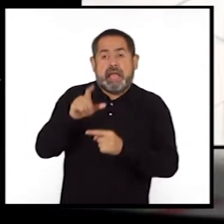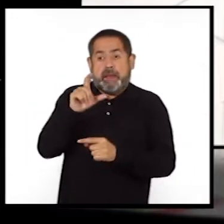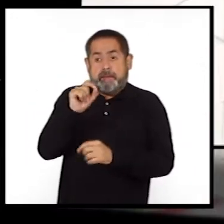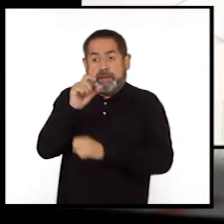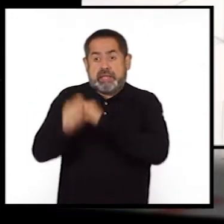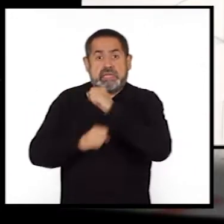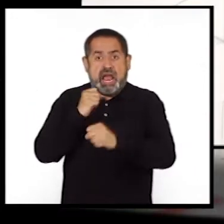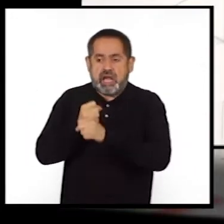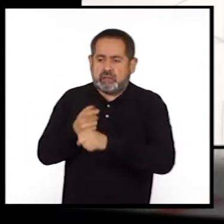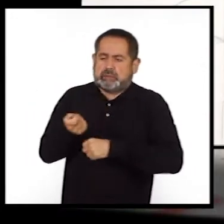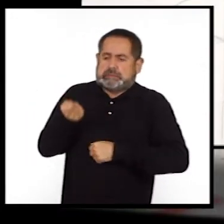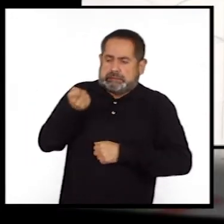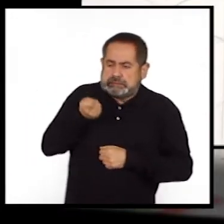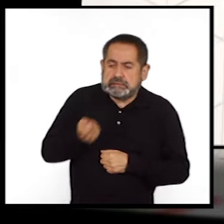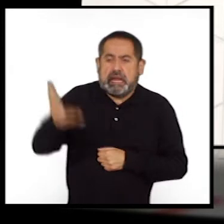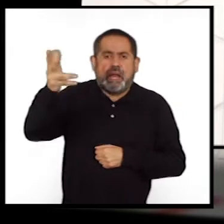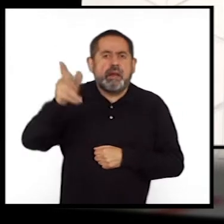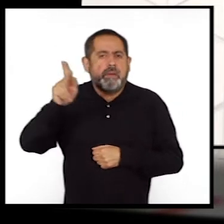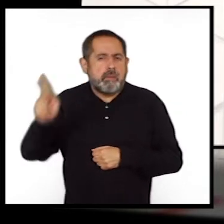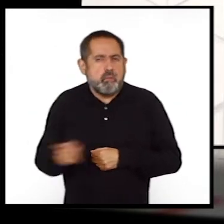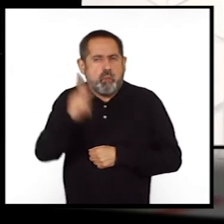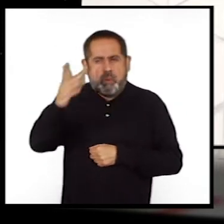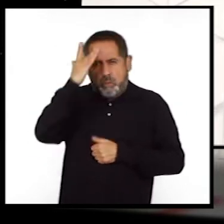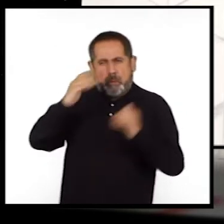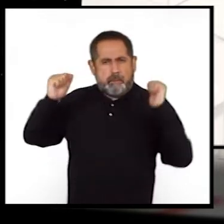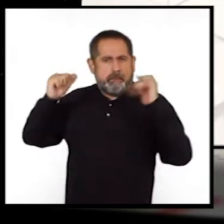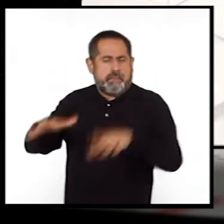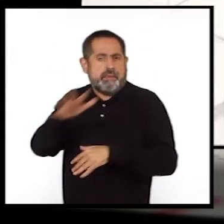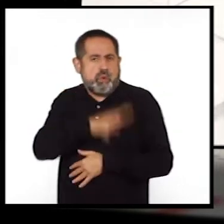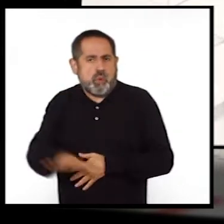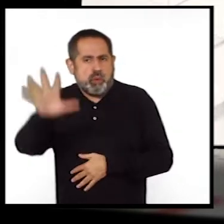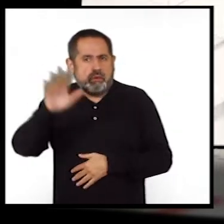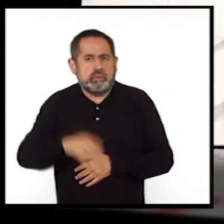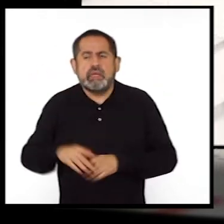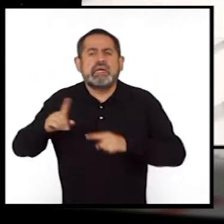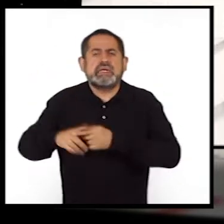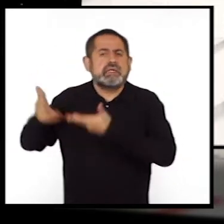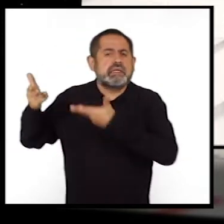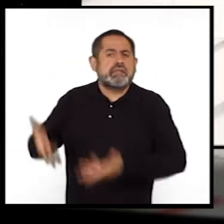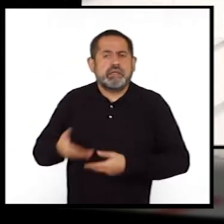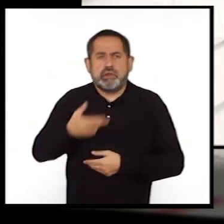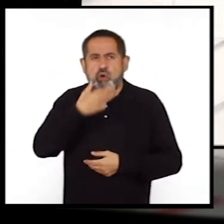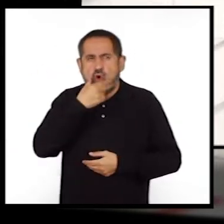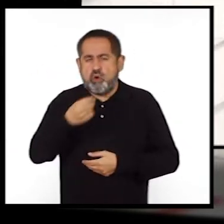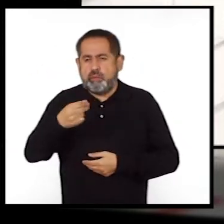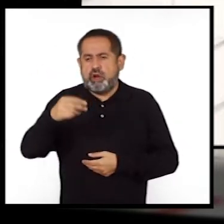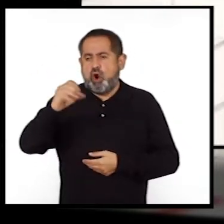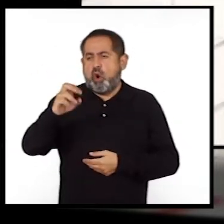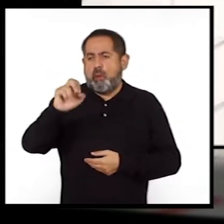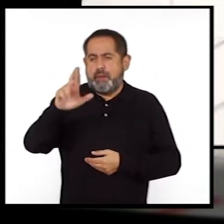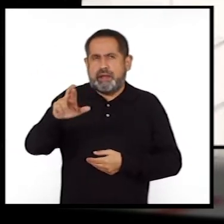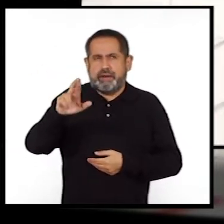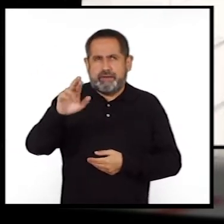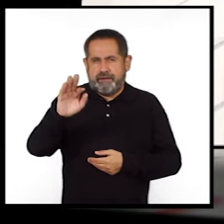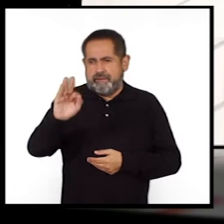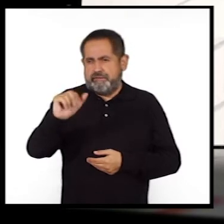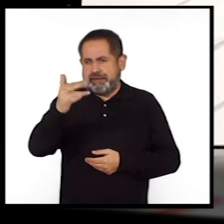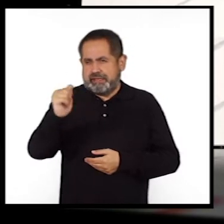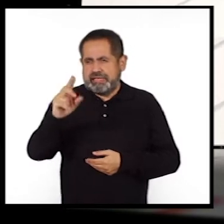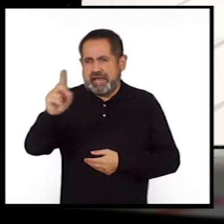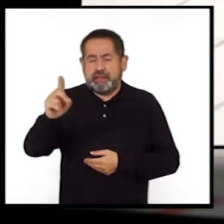unos días cumplía 20 años con esta denominación. Escuchemos a continuación el mensaje de Omar Fayad